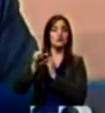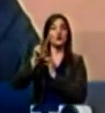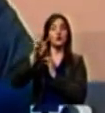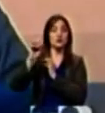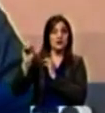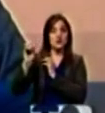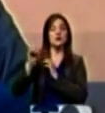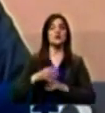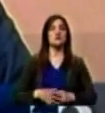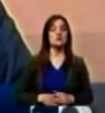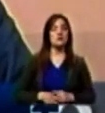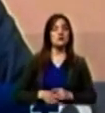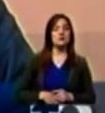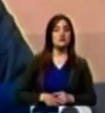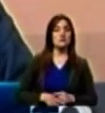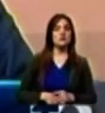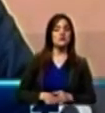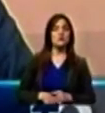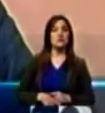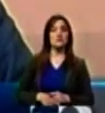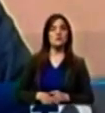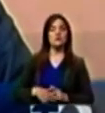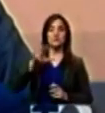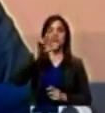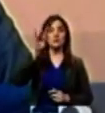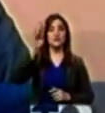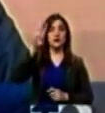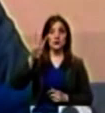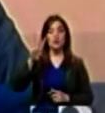432,209. Lo que ha significado que